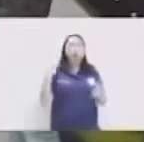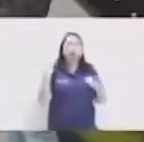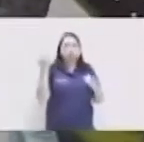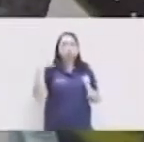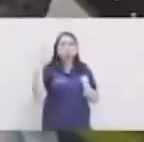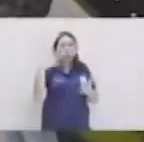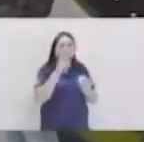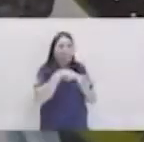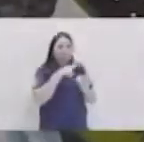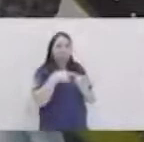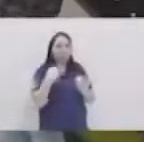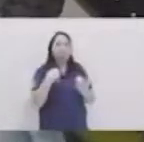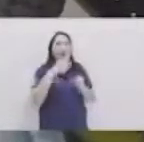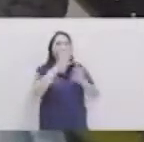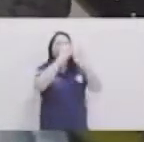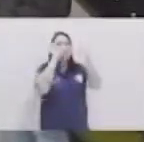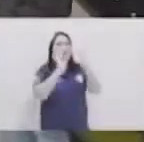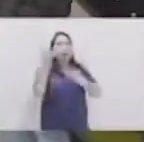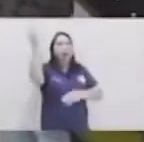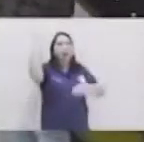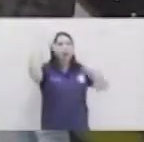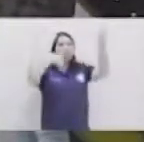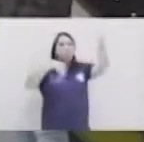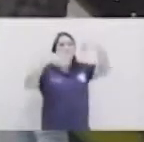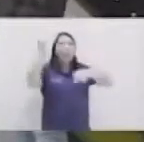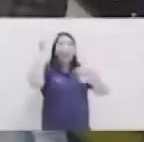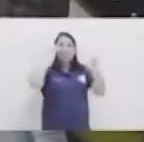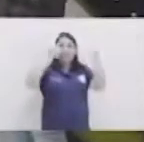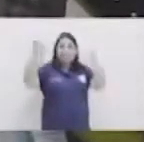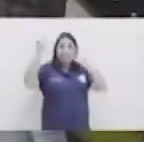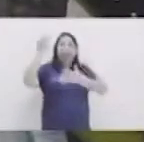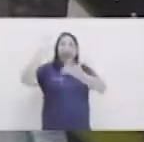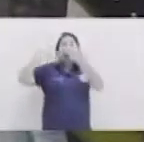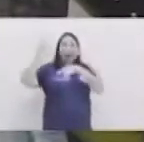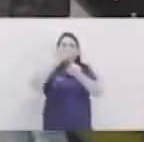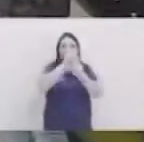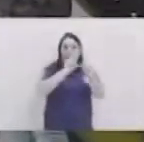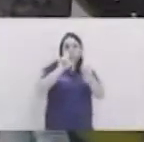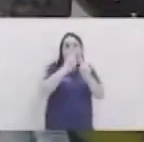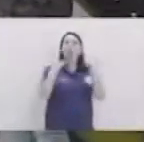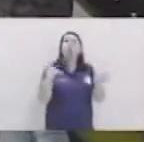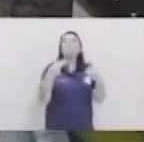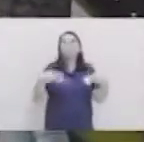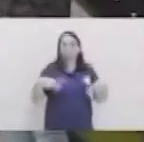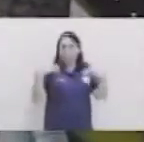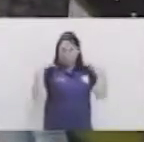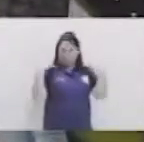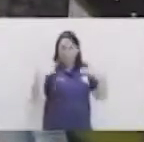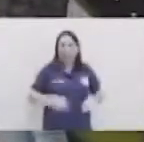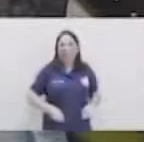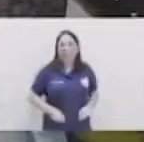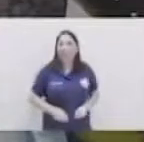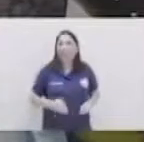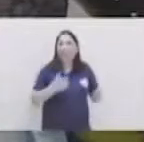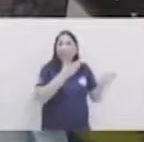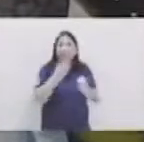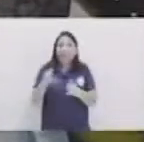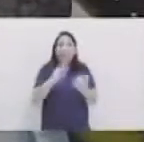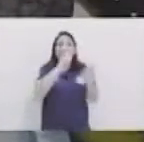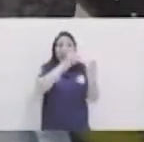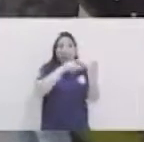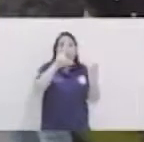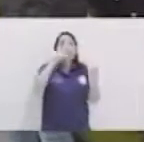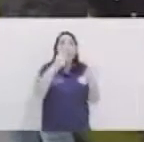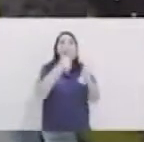como guatemaltecos, como mayas, por decirlo así, ¿verdad? Y por último, la literatura inca. Ellos